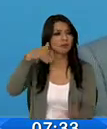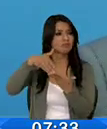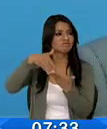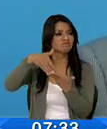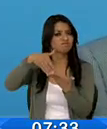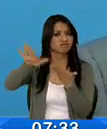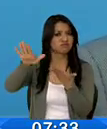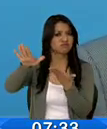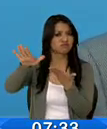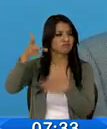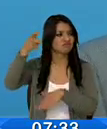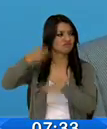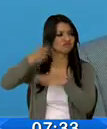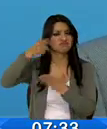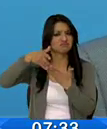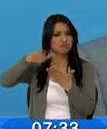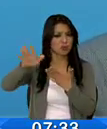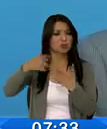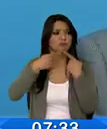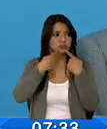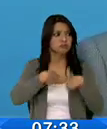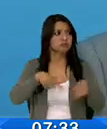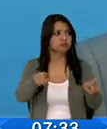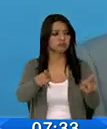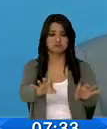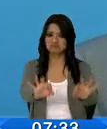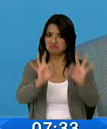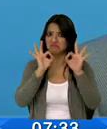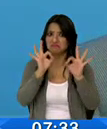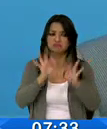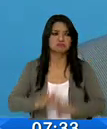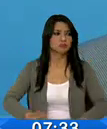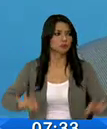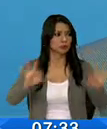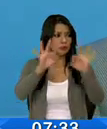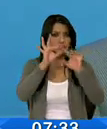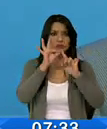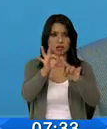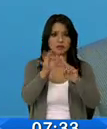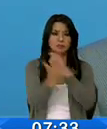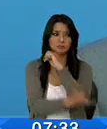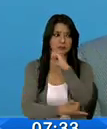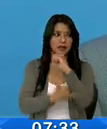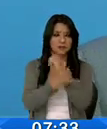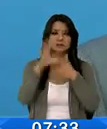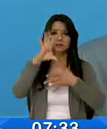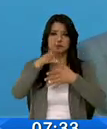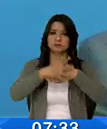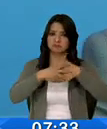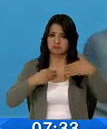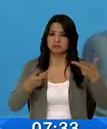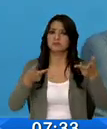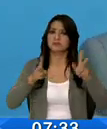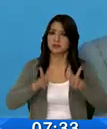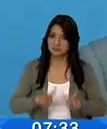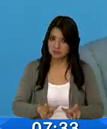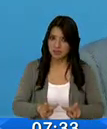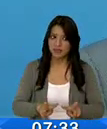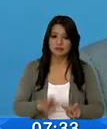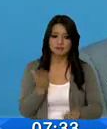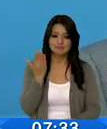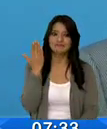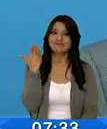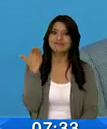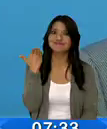abandone el poder es una declaración sin precedentes de países de Latinoamérica y sobre todo por la posición que mantuvo